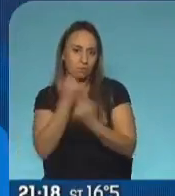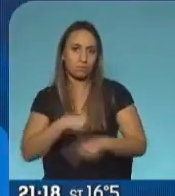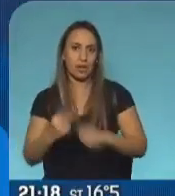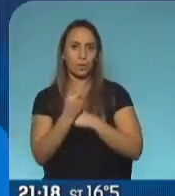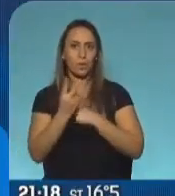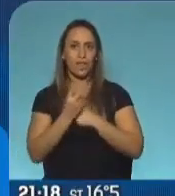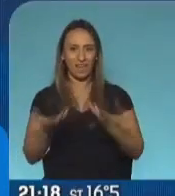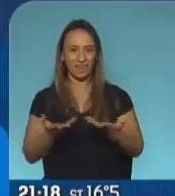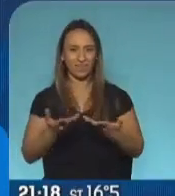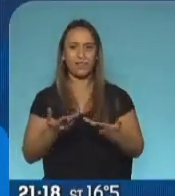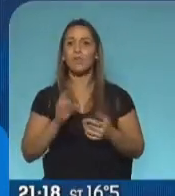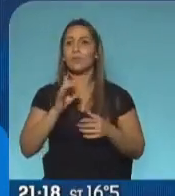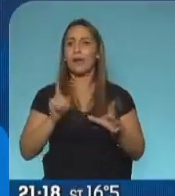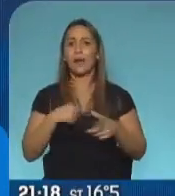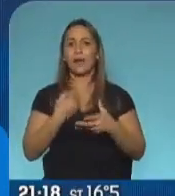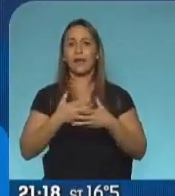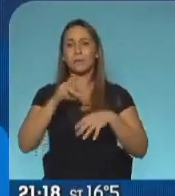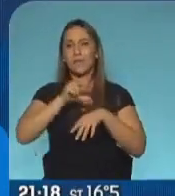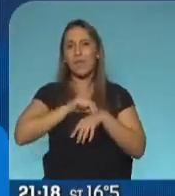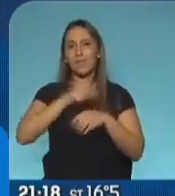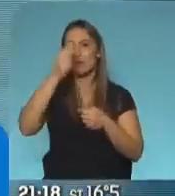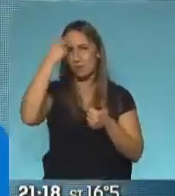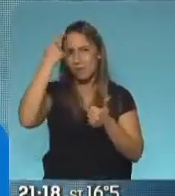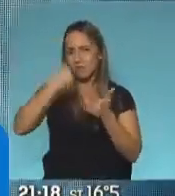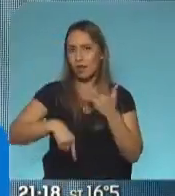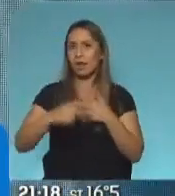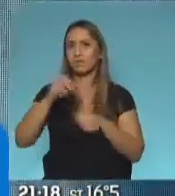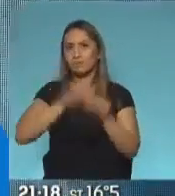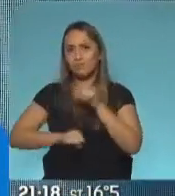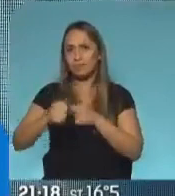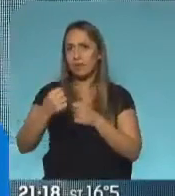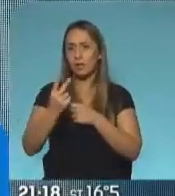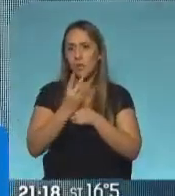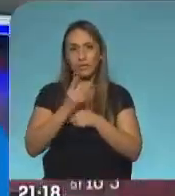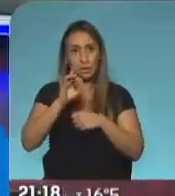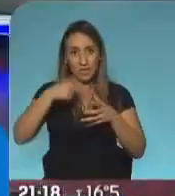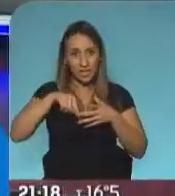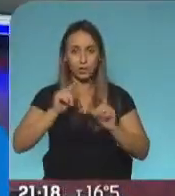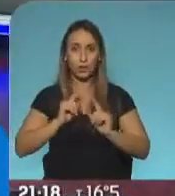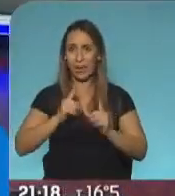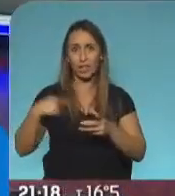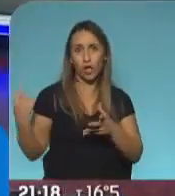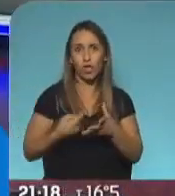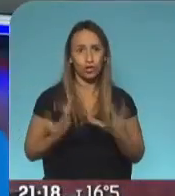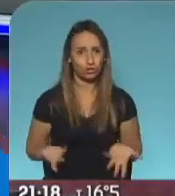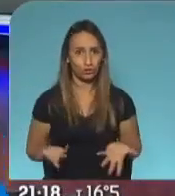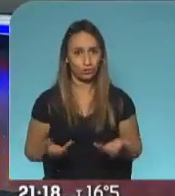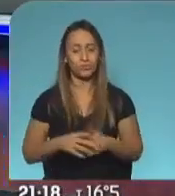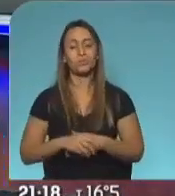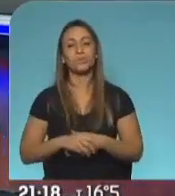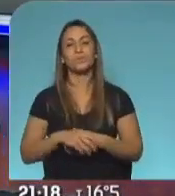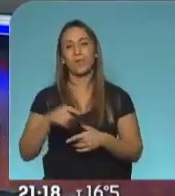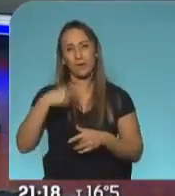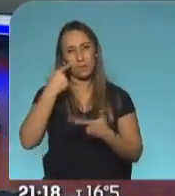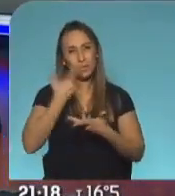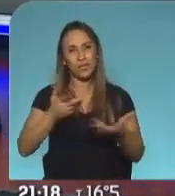no sólo para cuidar persona de salud sino para cuidar a todos los demás eso es la clave y es lo que vamos a ver el vídeo es lo que vamos a ver un videito ahora que les voy a mostrar cómo se